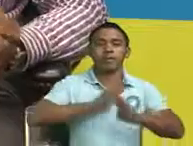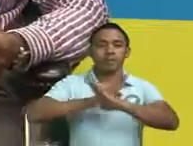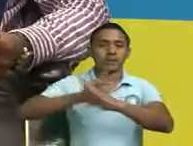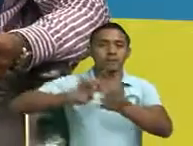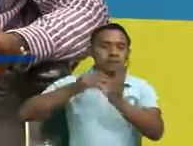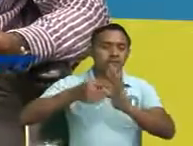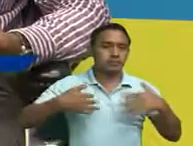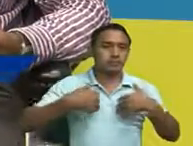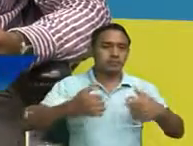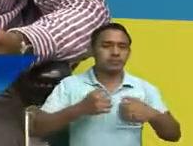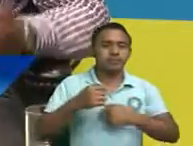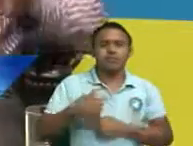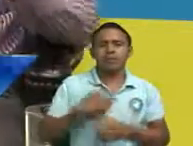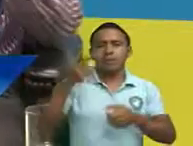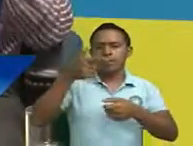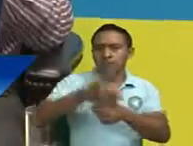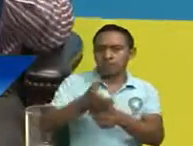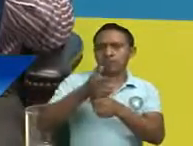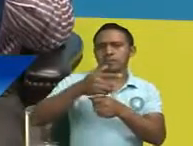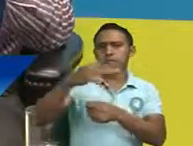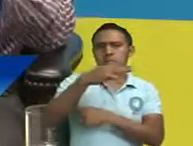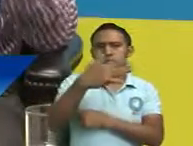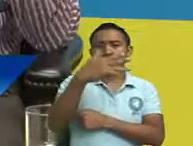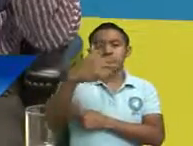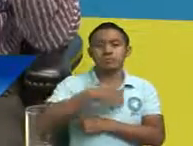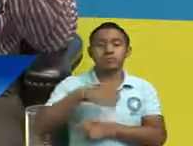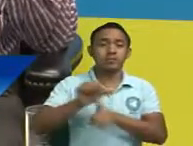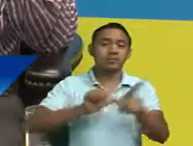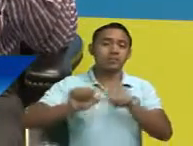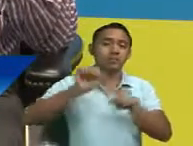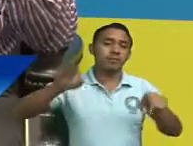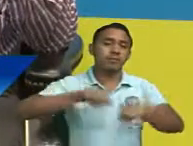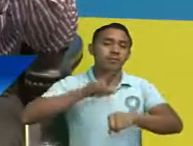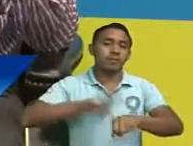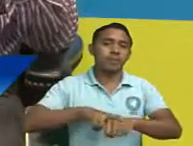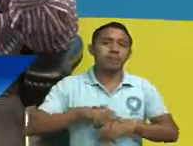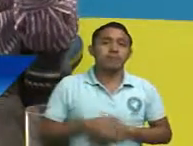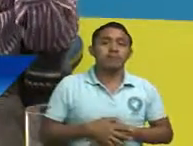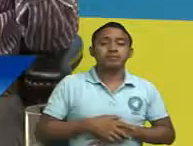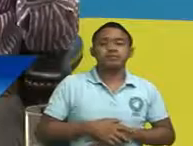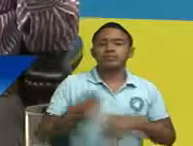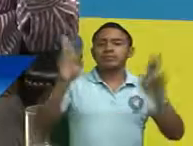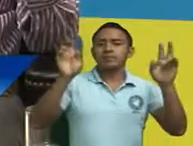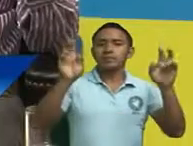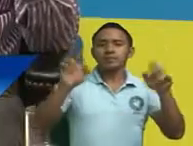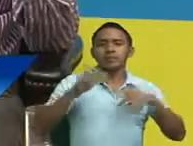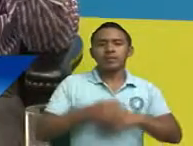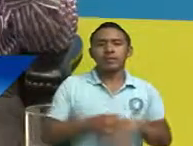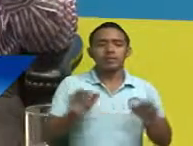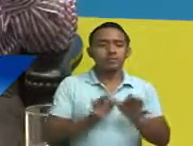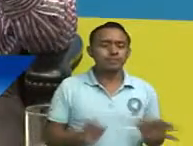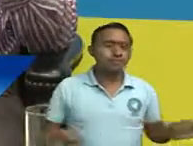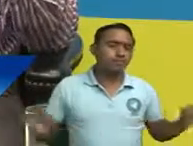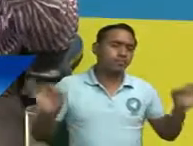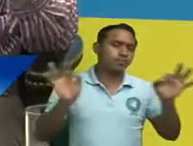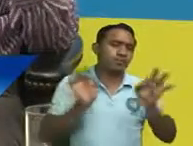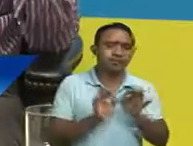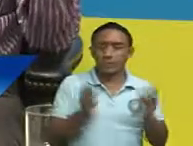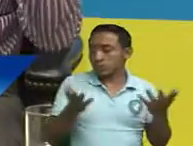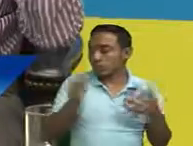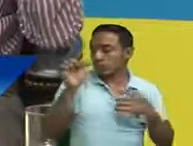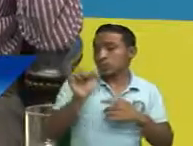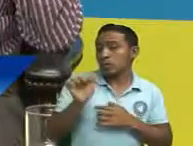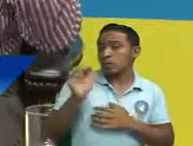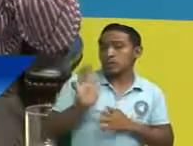frecuencia del canal 98, el canal parlamentario, el canal de la Asamblea Nacional. Estamos tocando un tema muy interesante a propósito